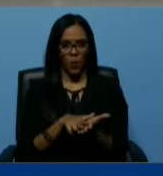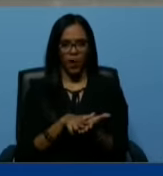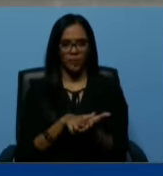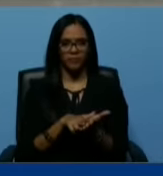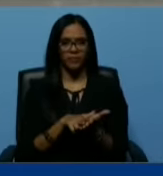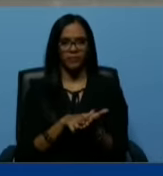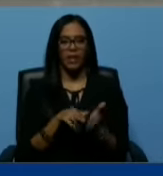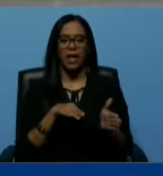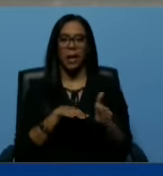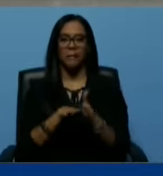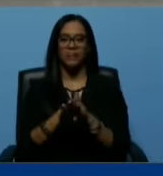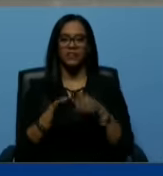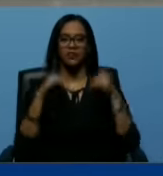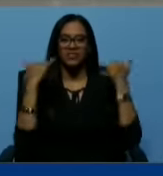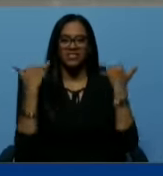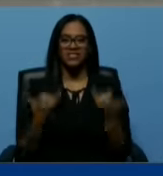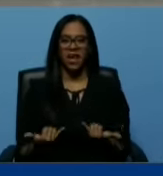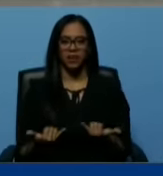arrancó ya,